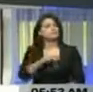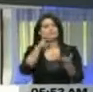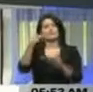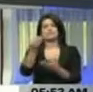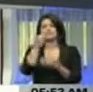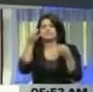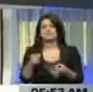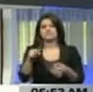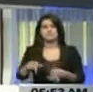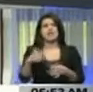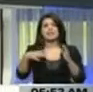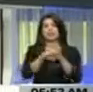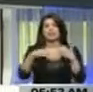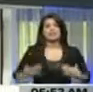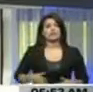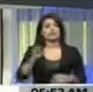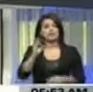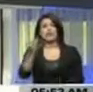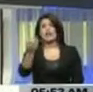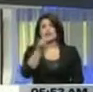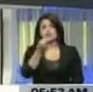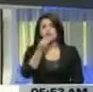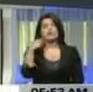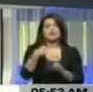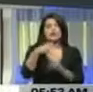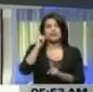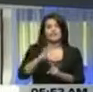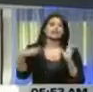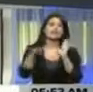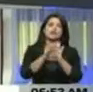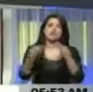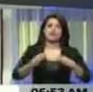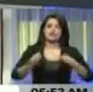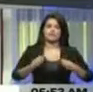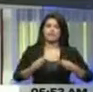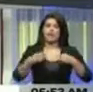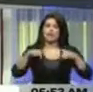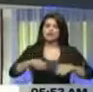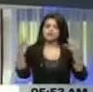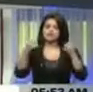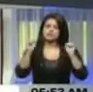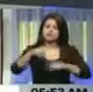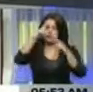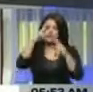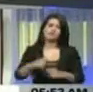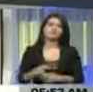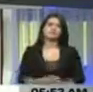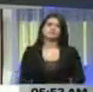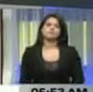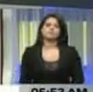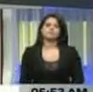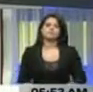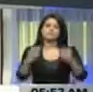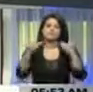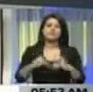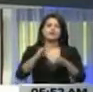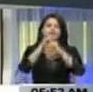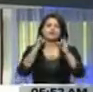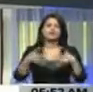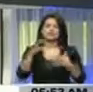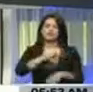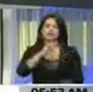que ahora es un derecho humano fundamental, la alimentación, como también lo es el derecho a la vida, que acá se garantiza y demás. Preservar la felicidad social. Este es